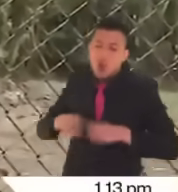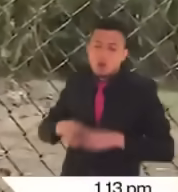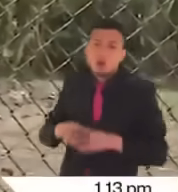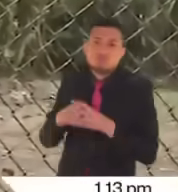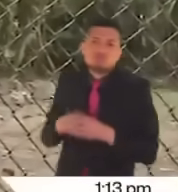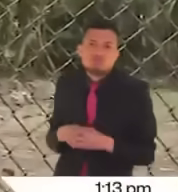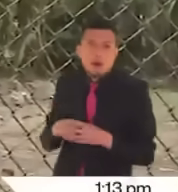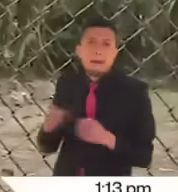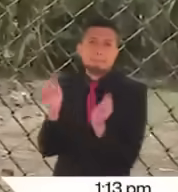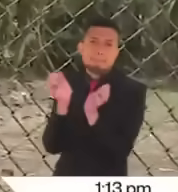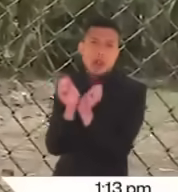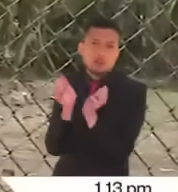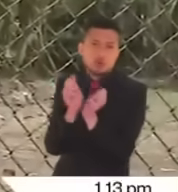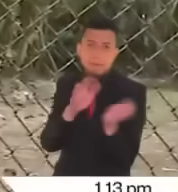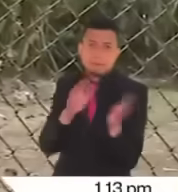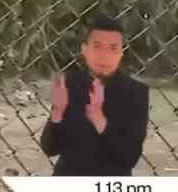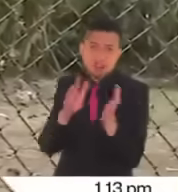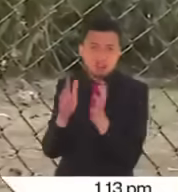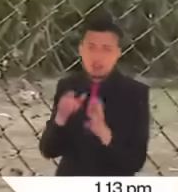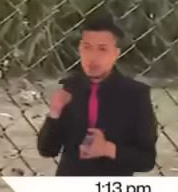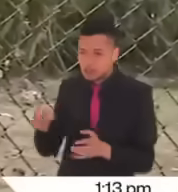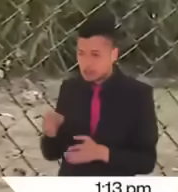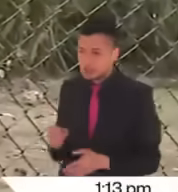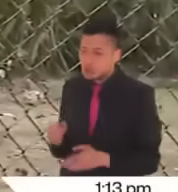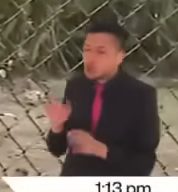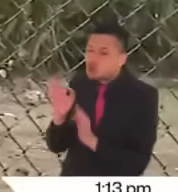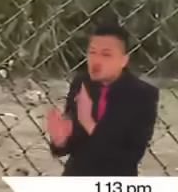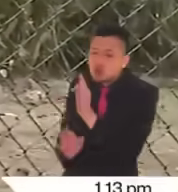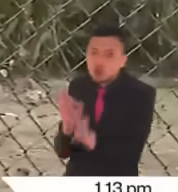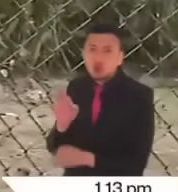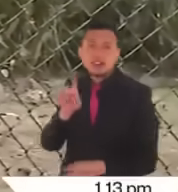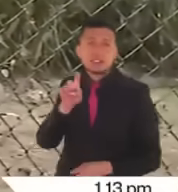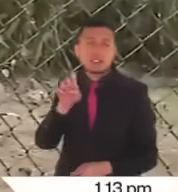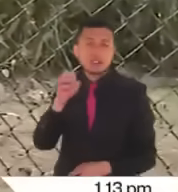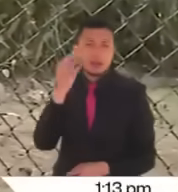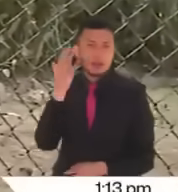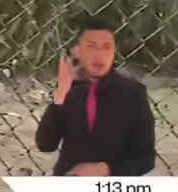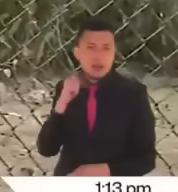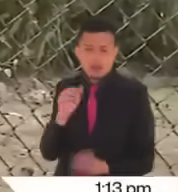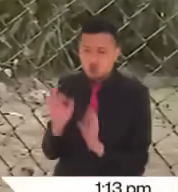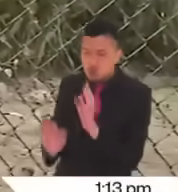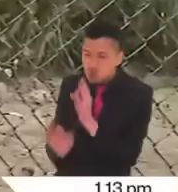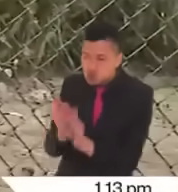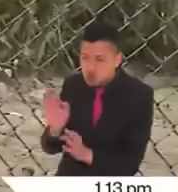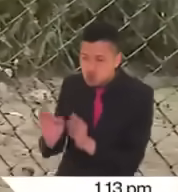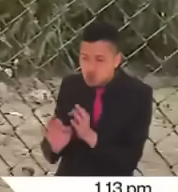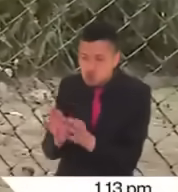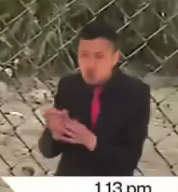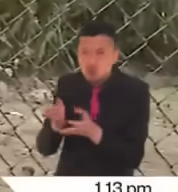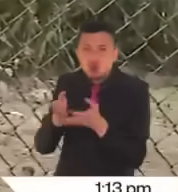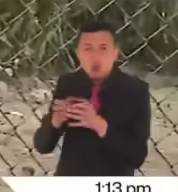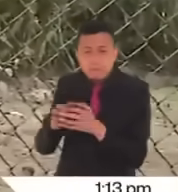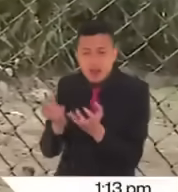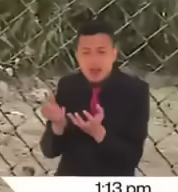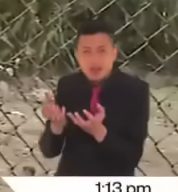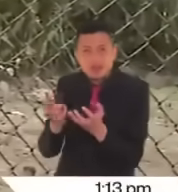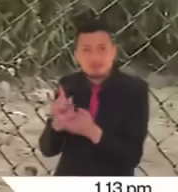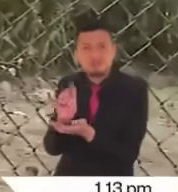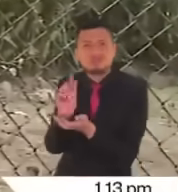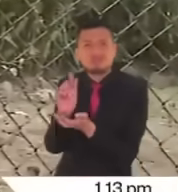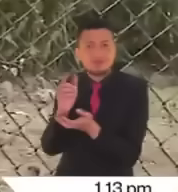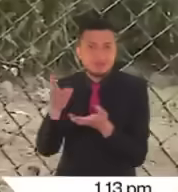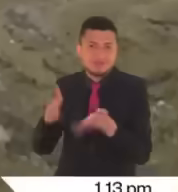mayo. Fue trasladado al edificio El Cóndor y cuidado durante 60 días hasta que Rafiki vio la luz. Les tenemos toda la